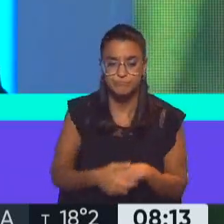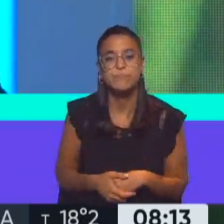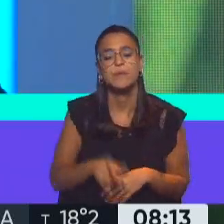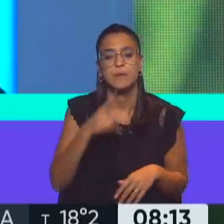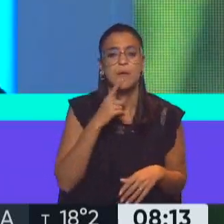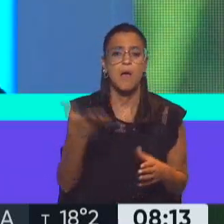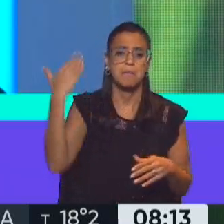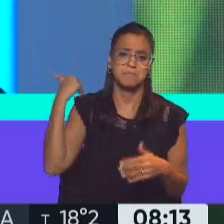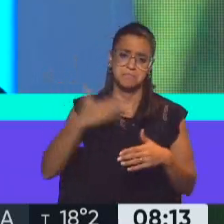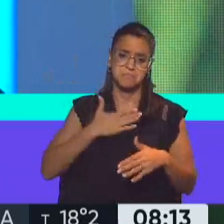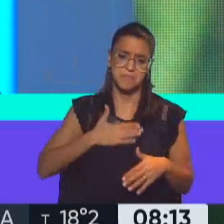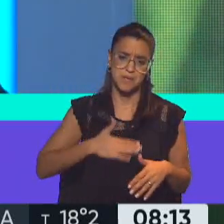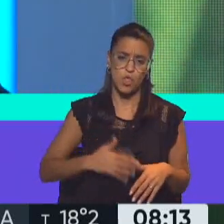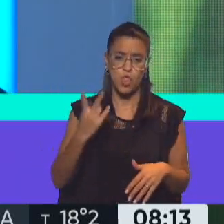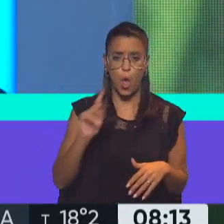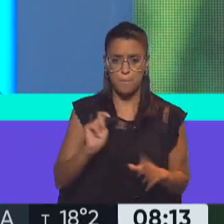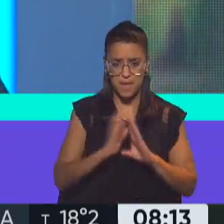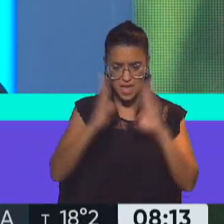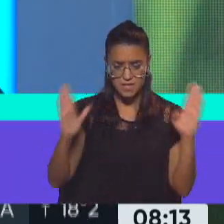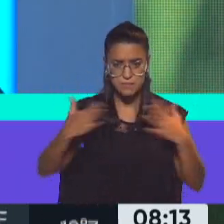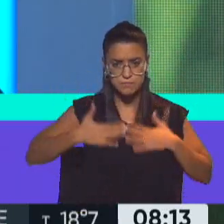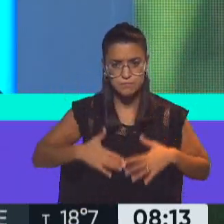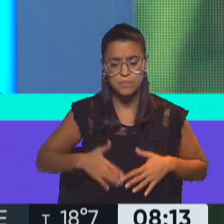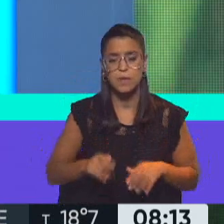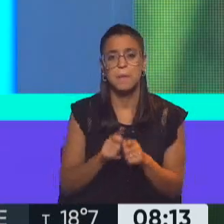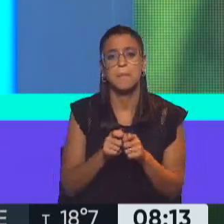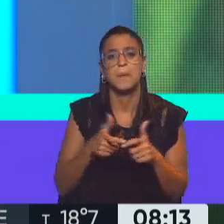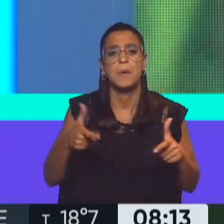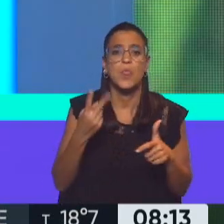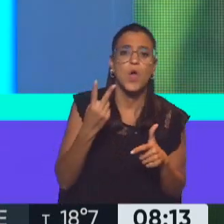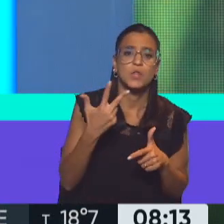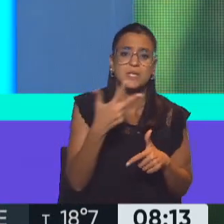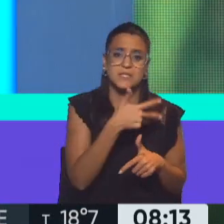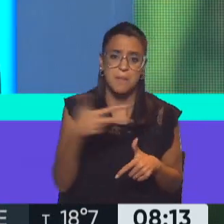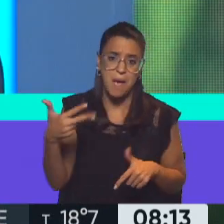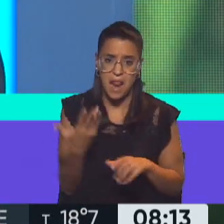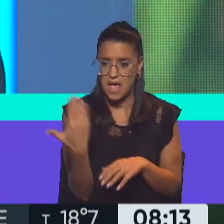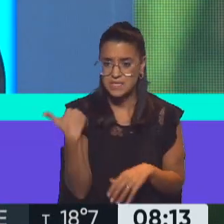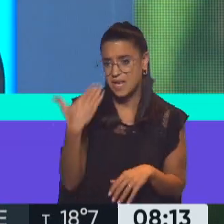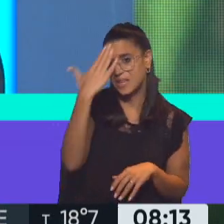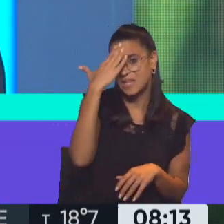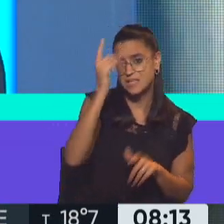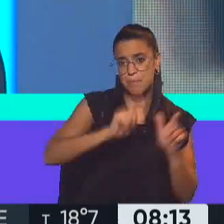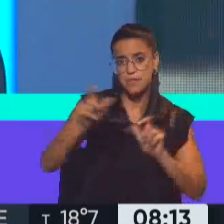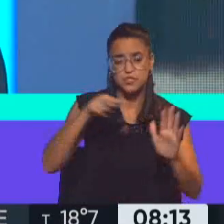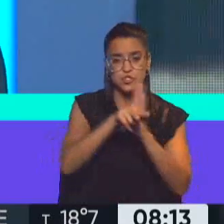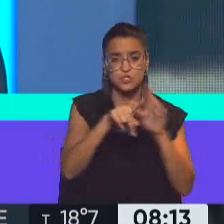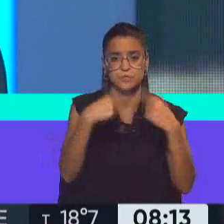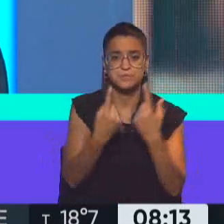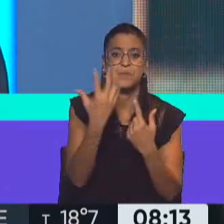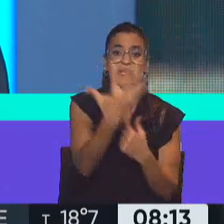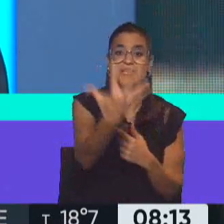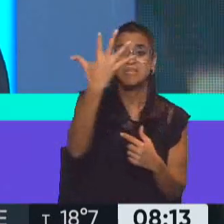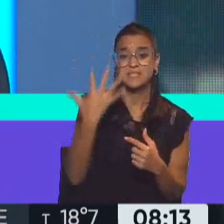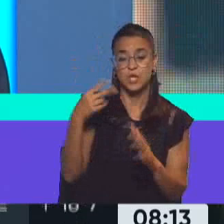de estar bastante tranquilos durante 2 meses. Ha habido un pequeño repunte en las últimas 2 o 3 semanas. Ayer teníamos 15 personas internadas, 5